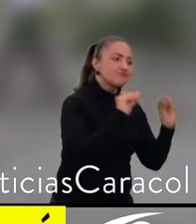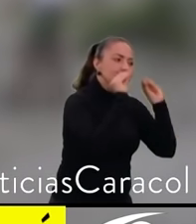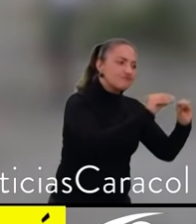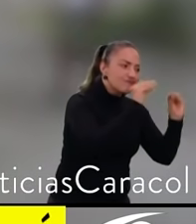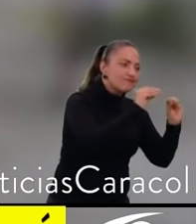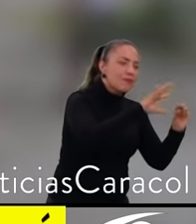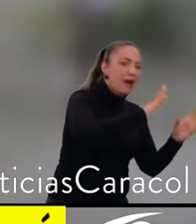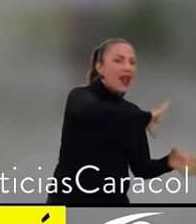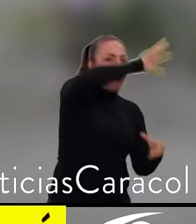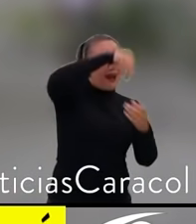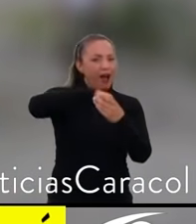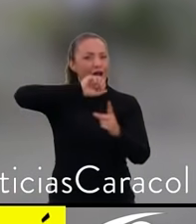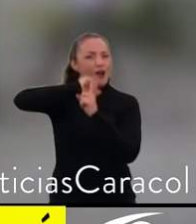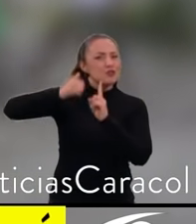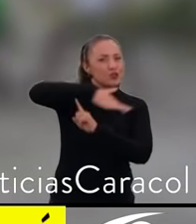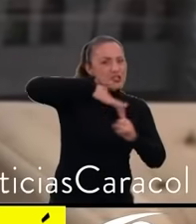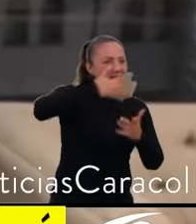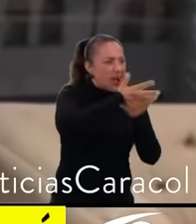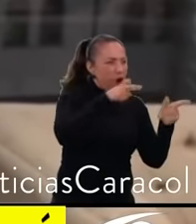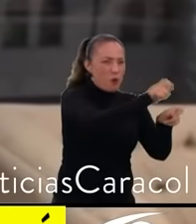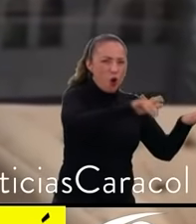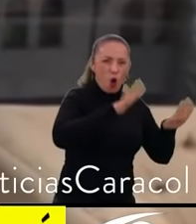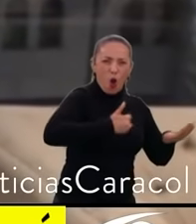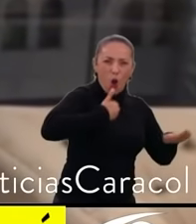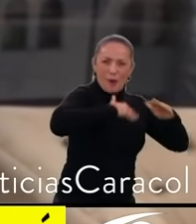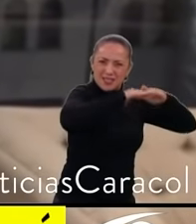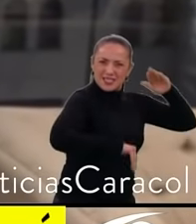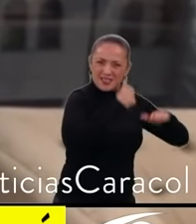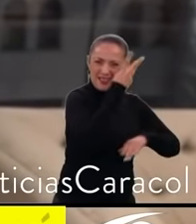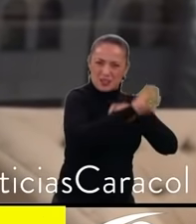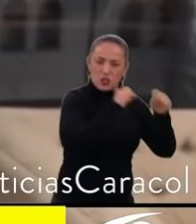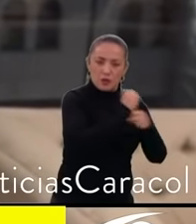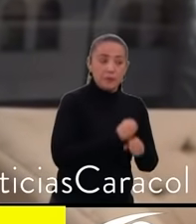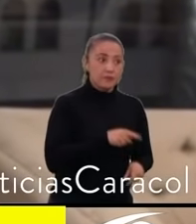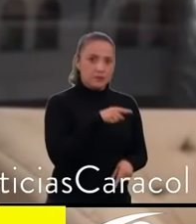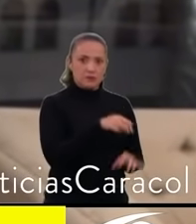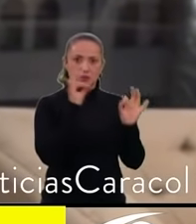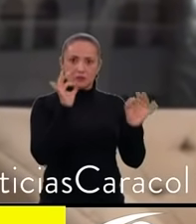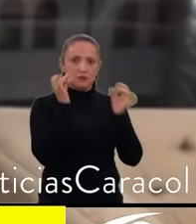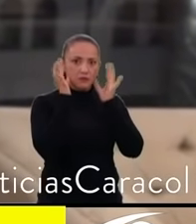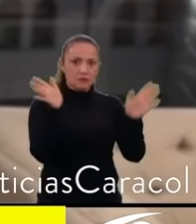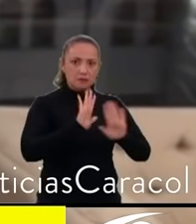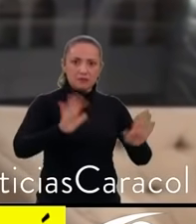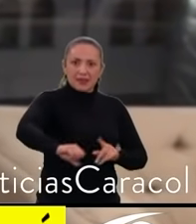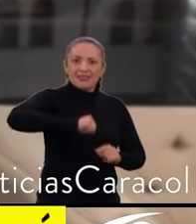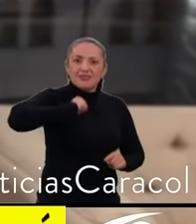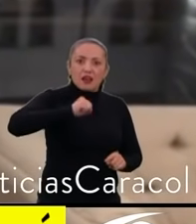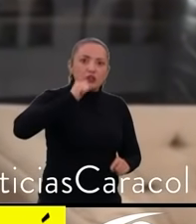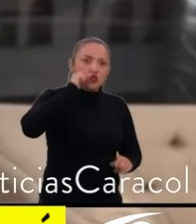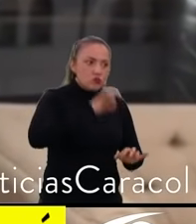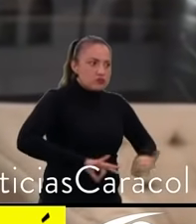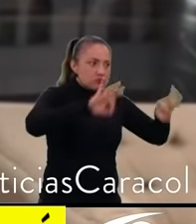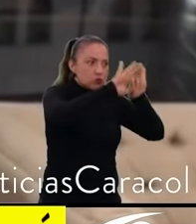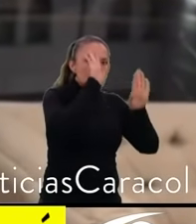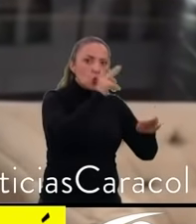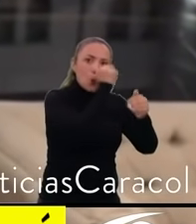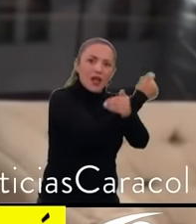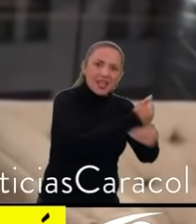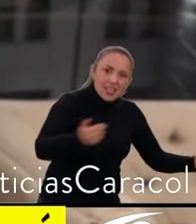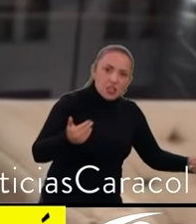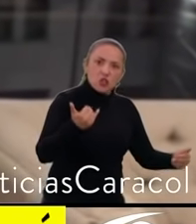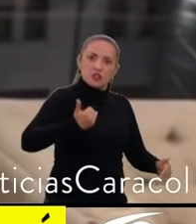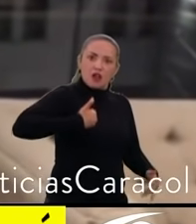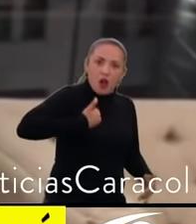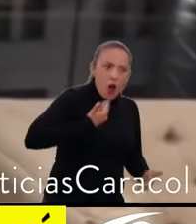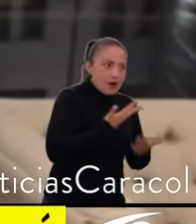de todos estos menores. Una violación flagrante a los derechos fundamentales de la niñez y la adolescencia de nuestro país vulnera